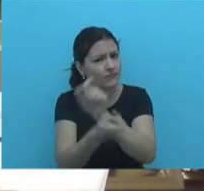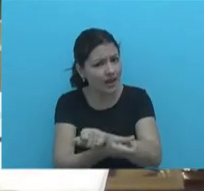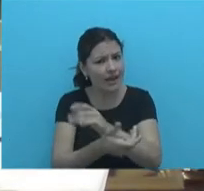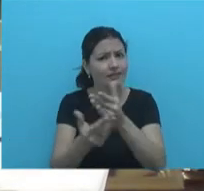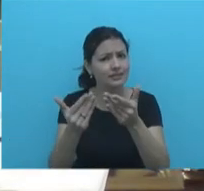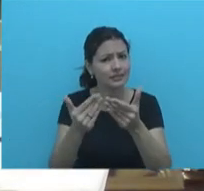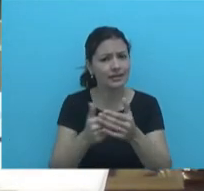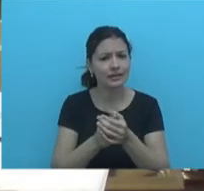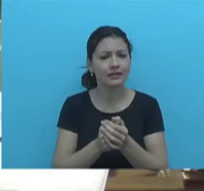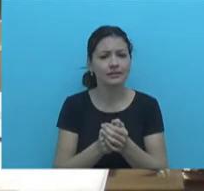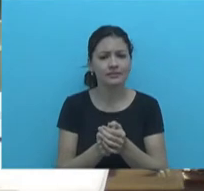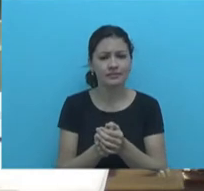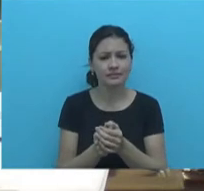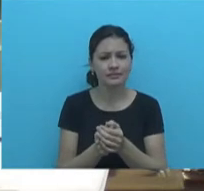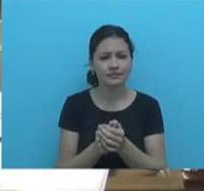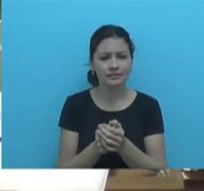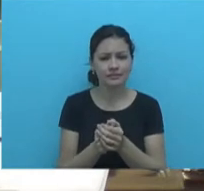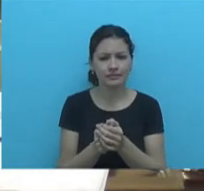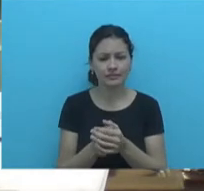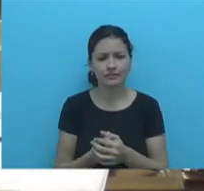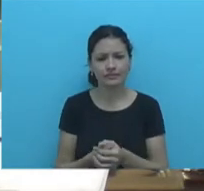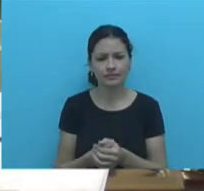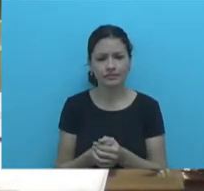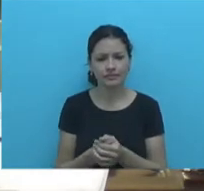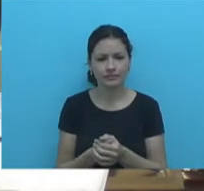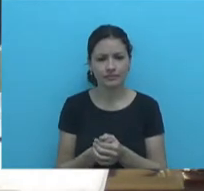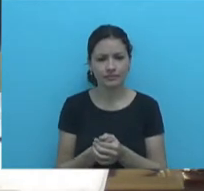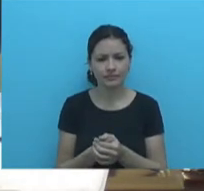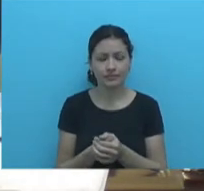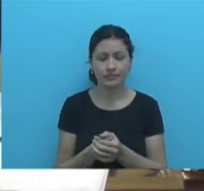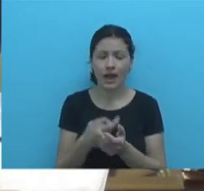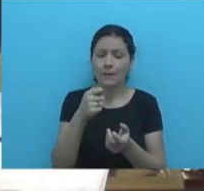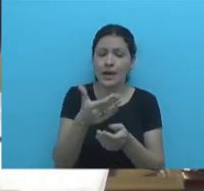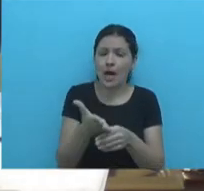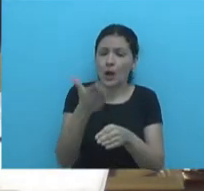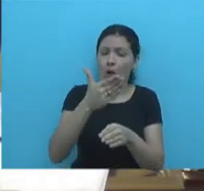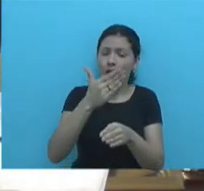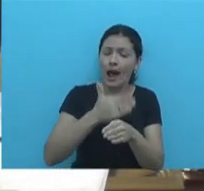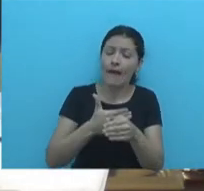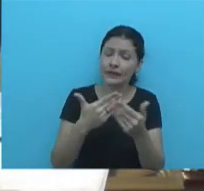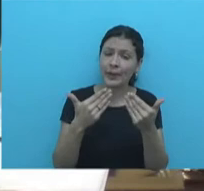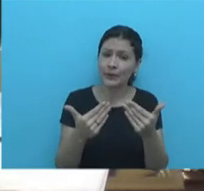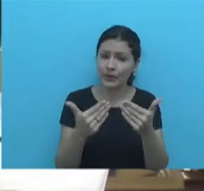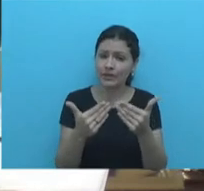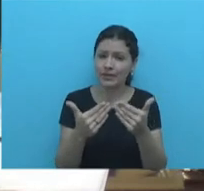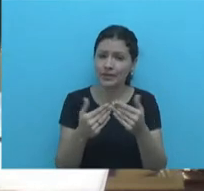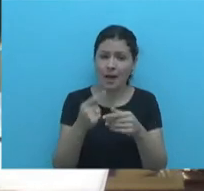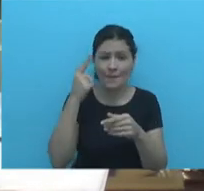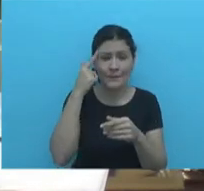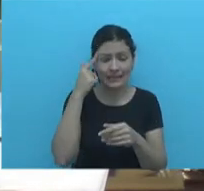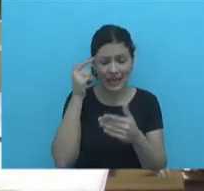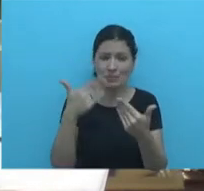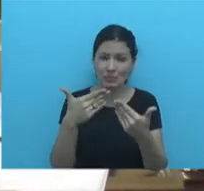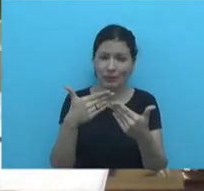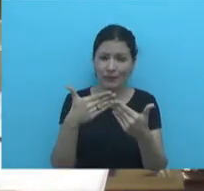posibilidad, seguramente podía haber acertado con lo que uno buscaba. ¿Sí?